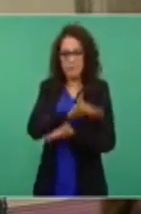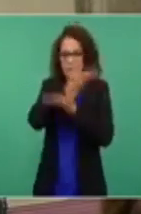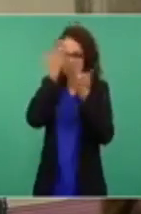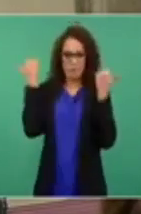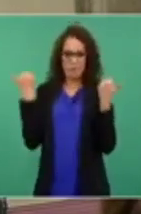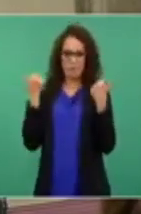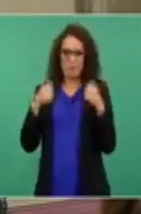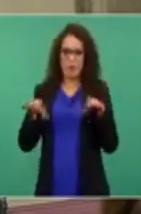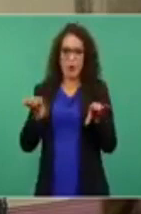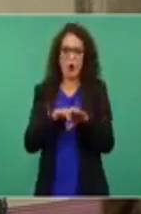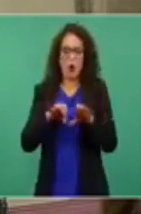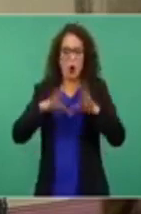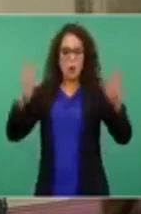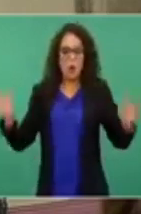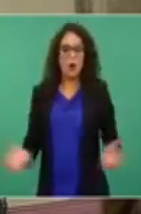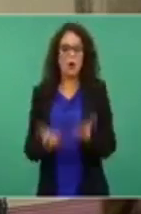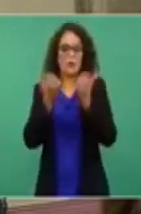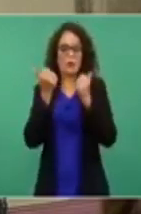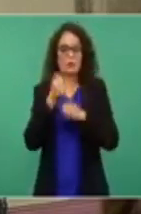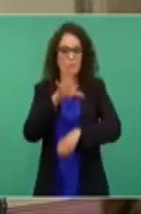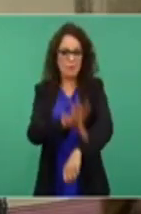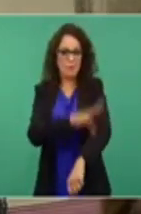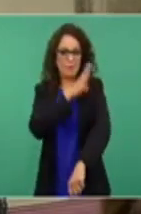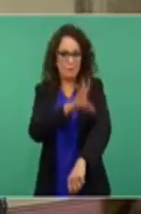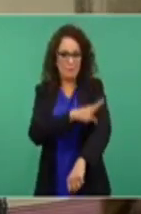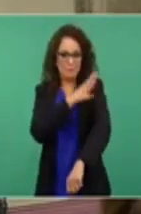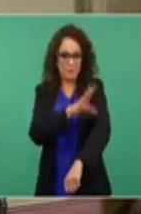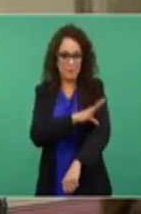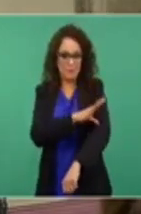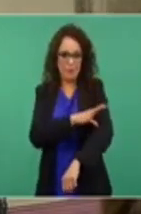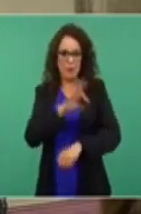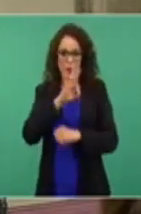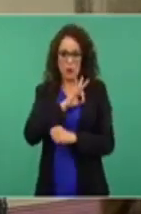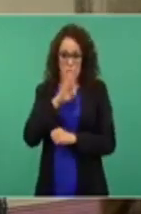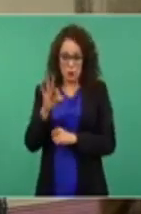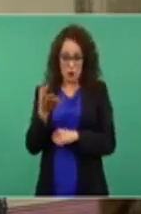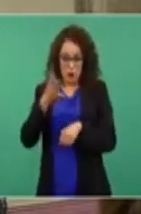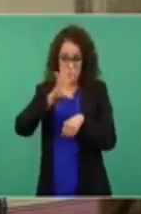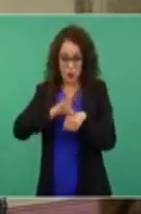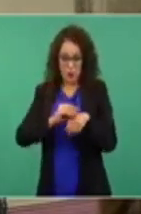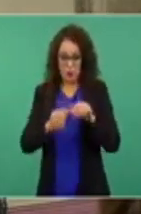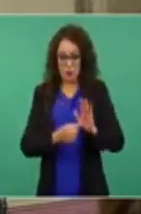recuperó la industria eléctrica. Si me permite ponerlo y después hacerle mis cuestionamientos.